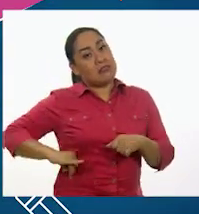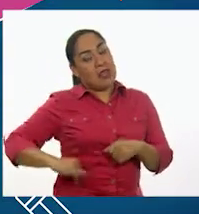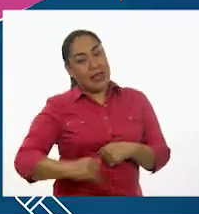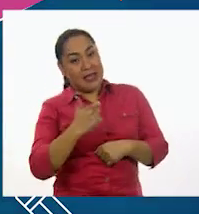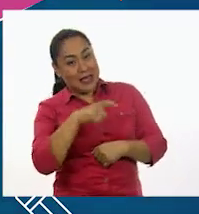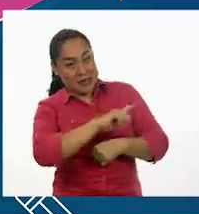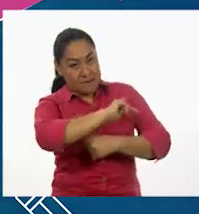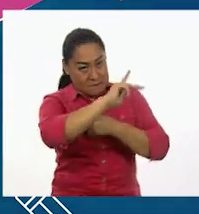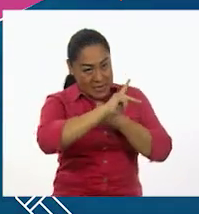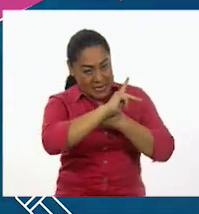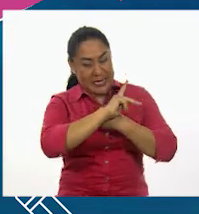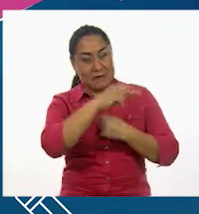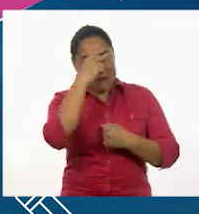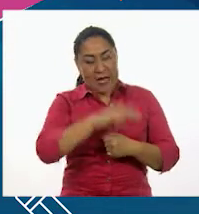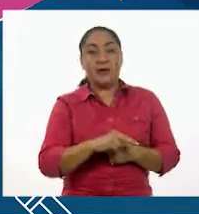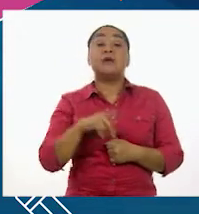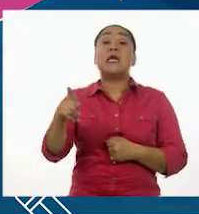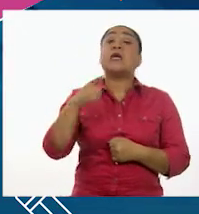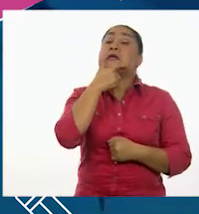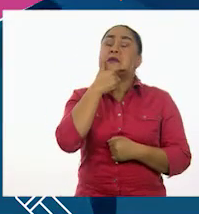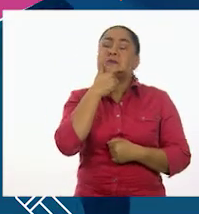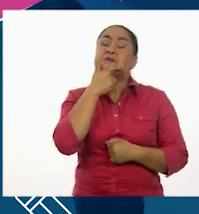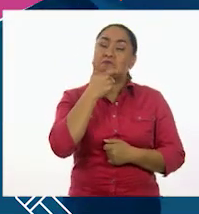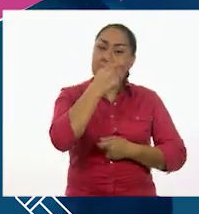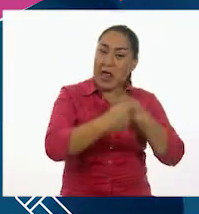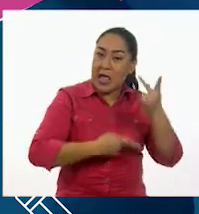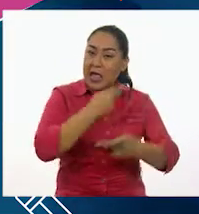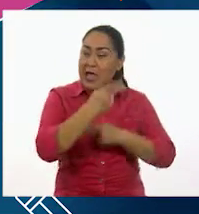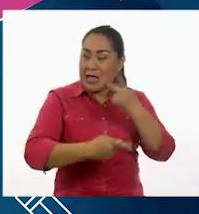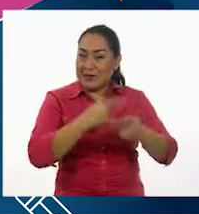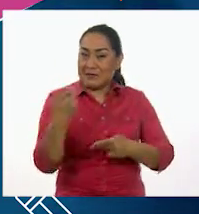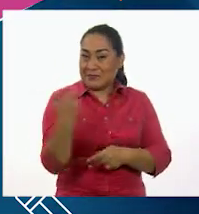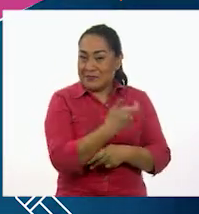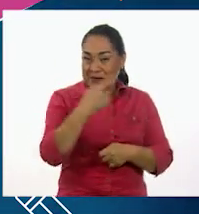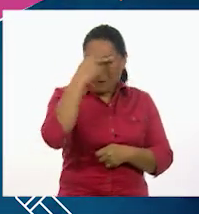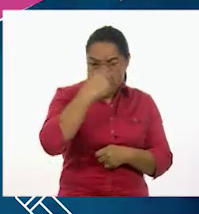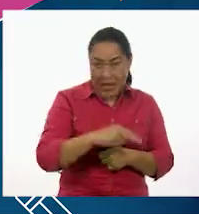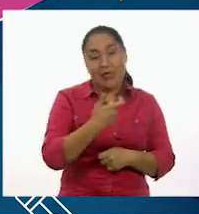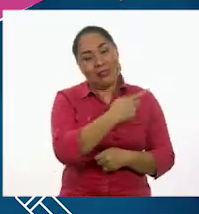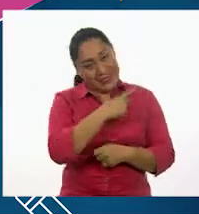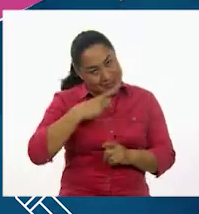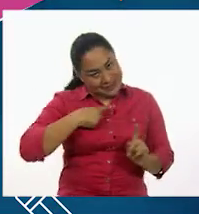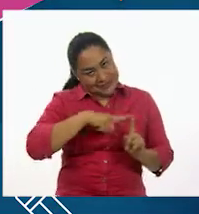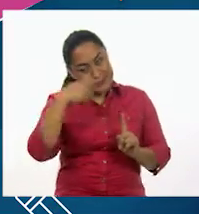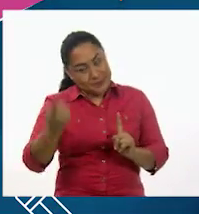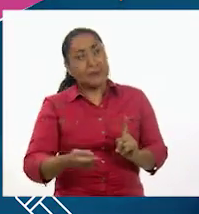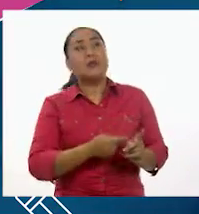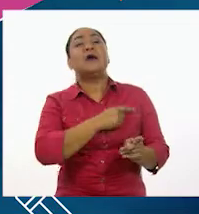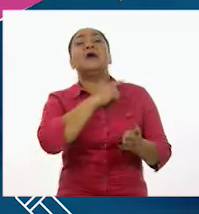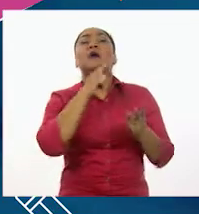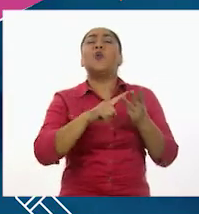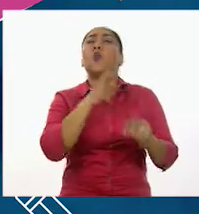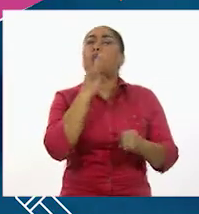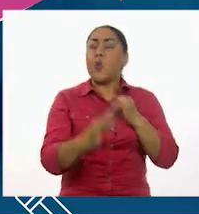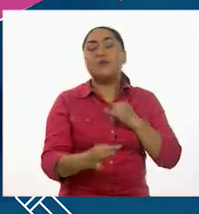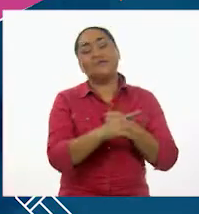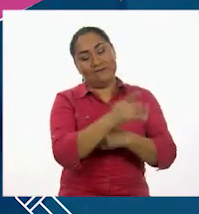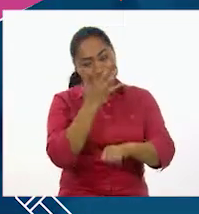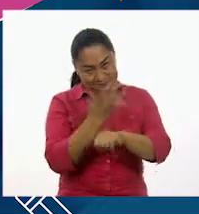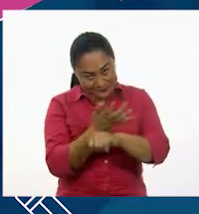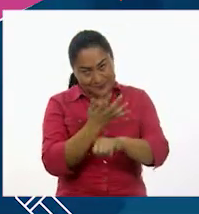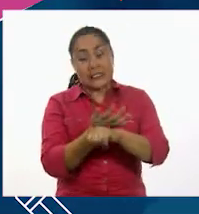Inglaterra era nuestro prestamista y bueno, le debía dinero y por último, como lo dijo Ton, exactamente, Estados